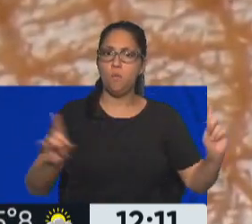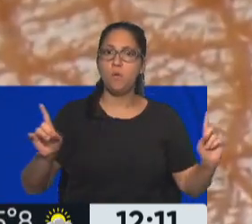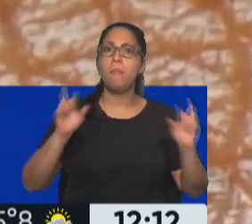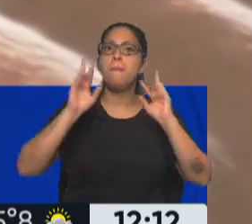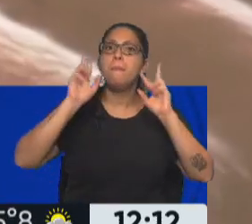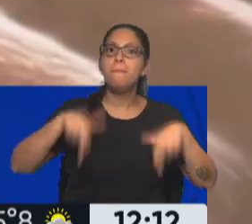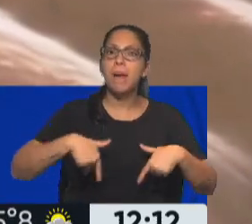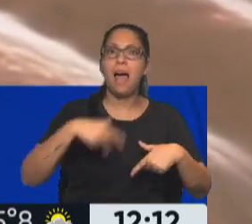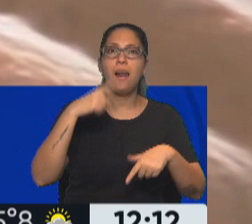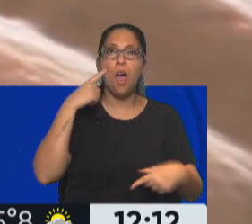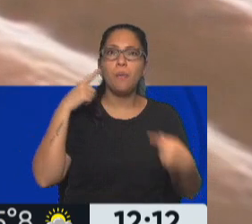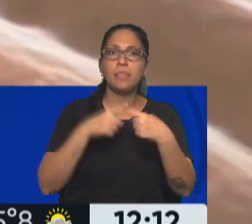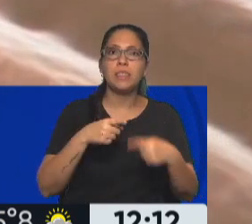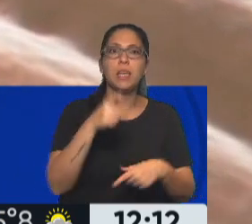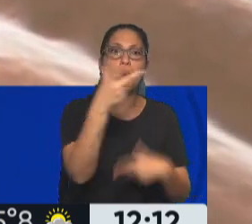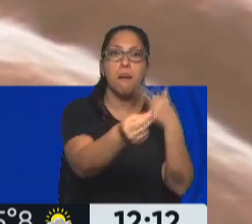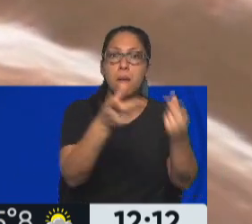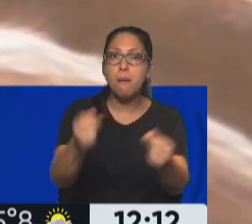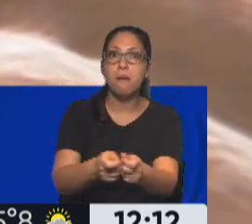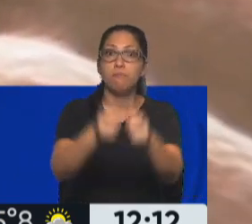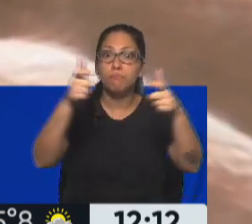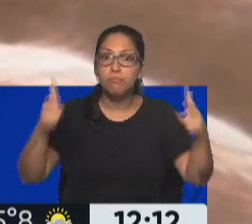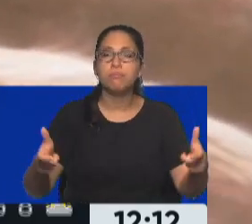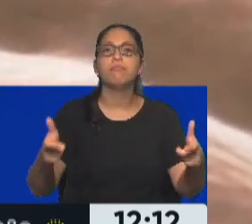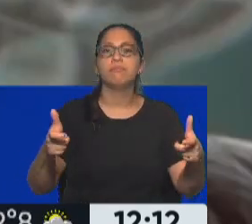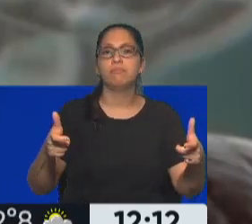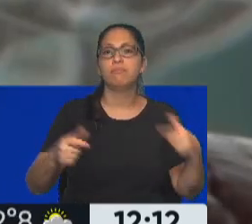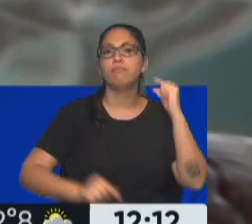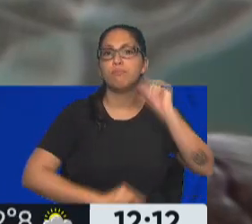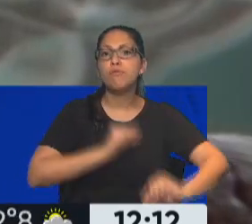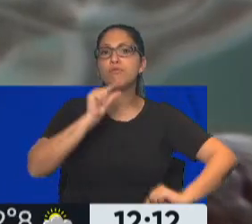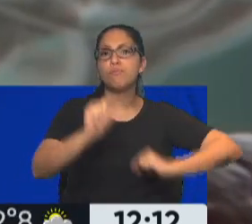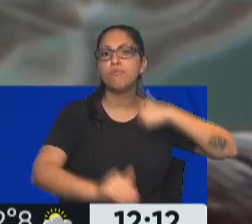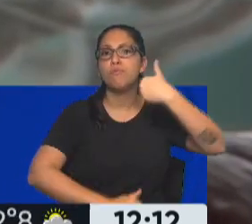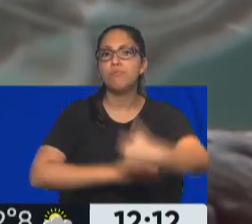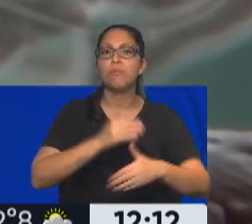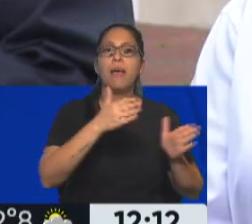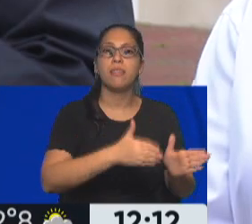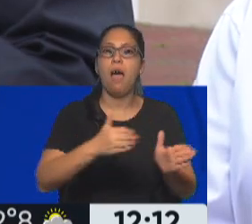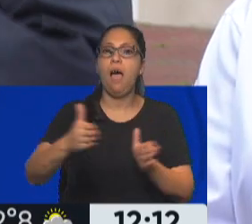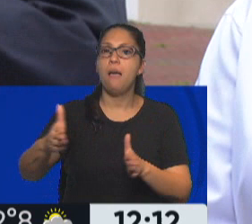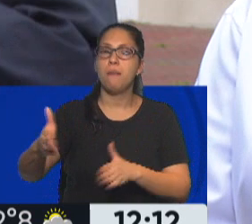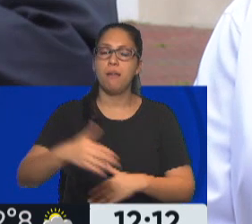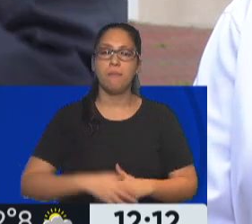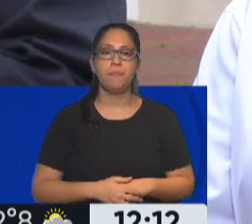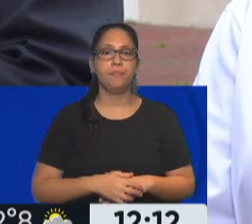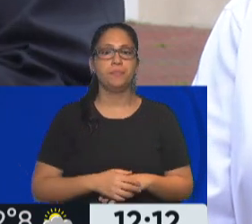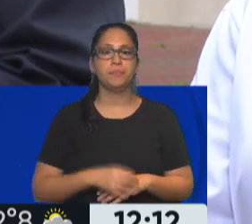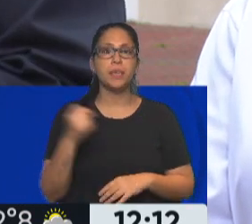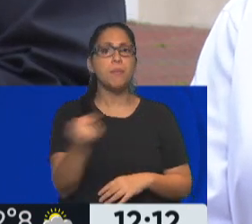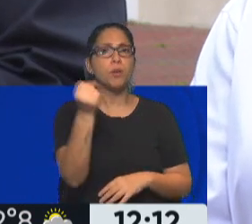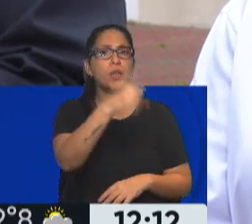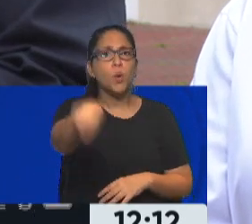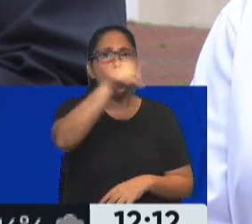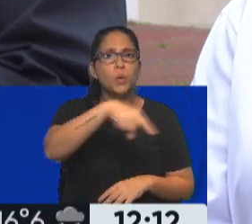de inmunización se desarrollará de manera progresiva y en etapas. Muy importante que ustedes como